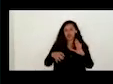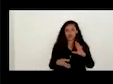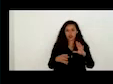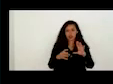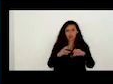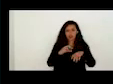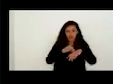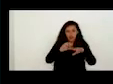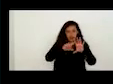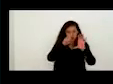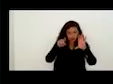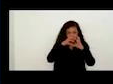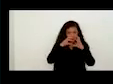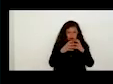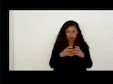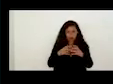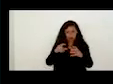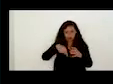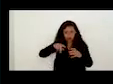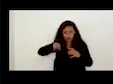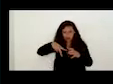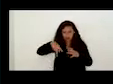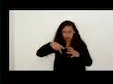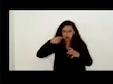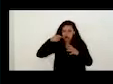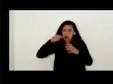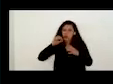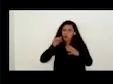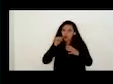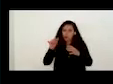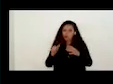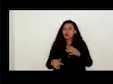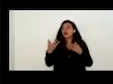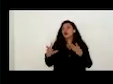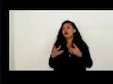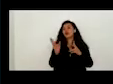la pasta, mi fruta, algo de verduras, como sería